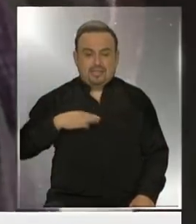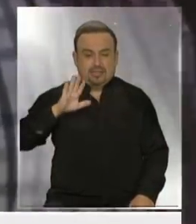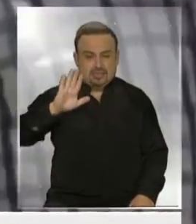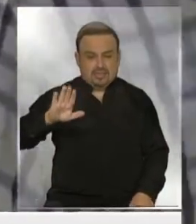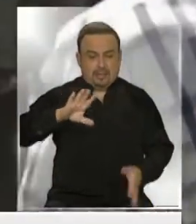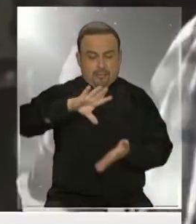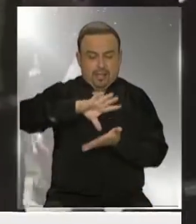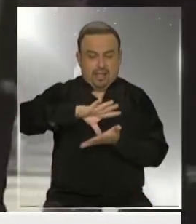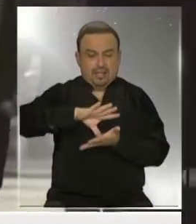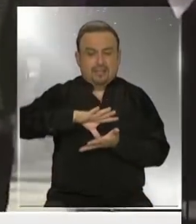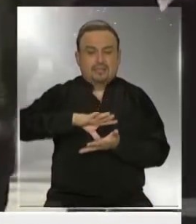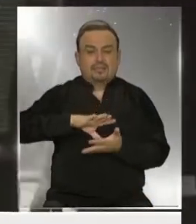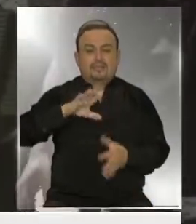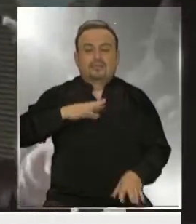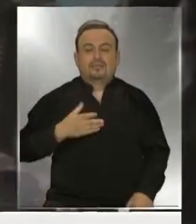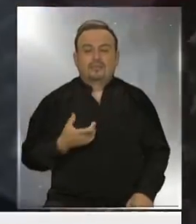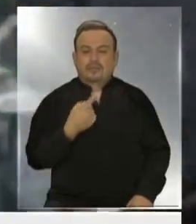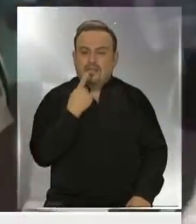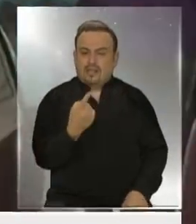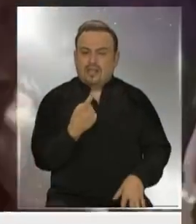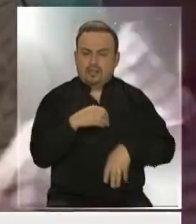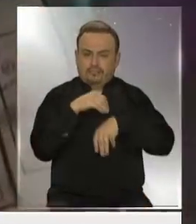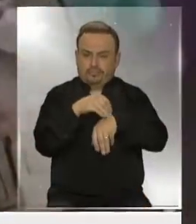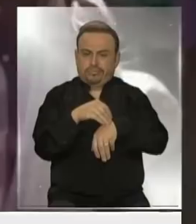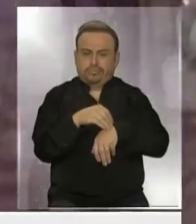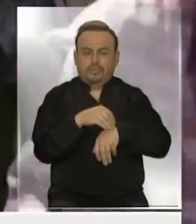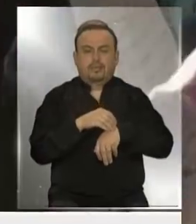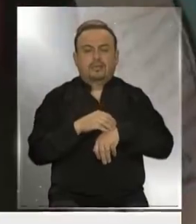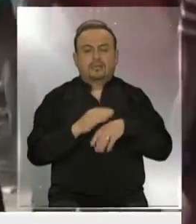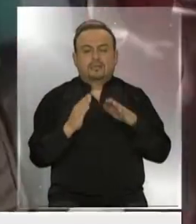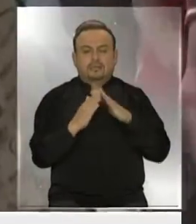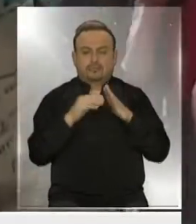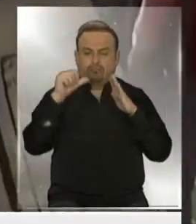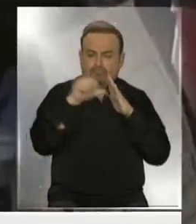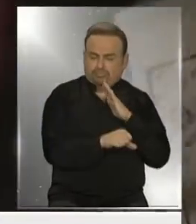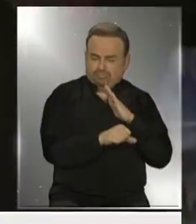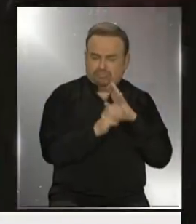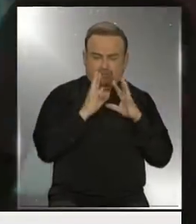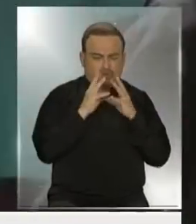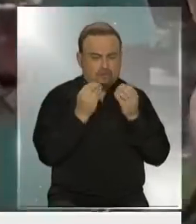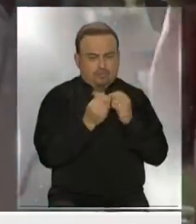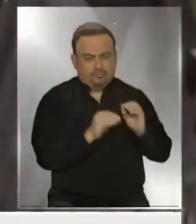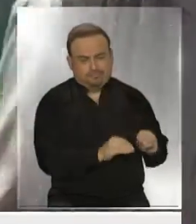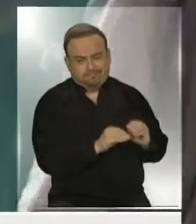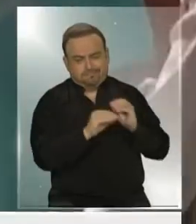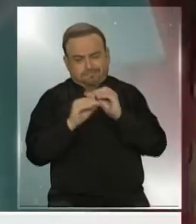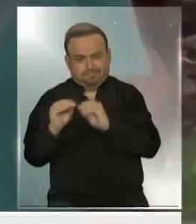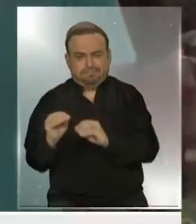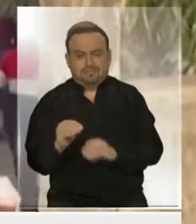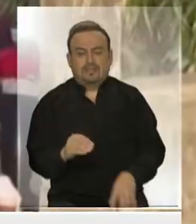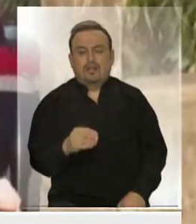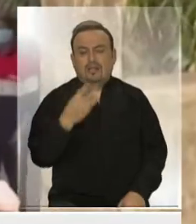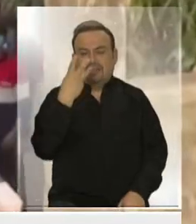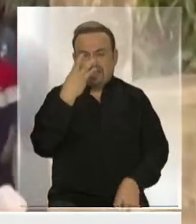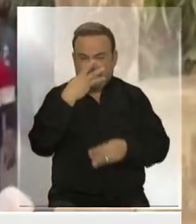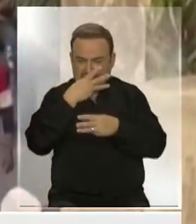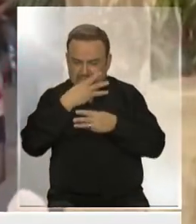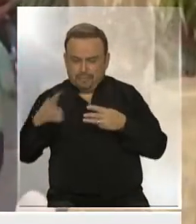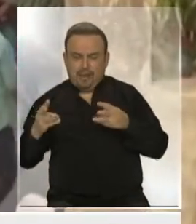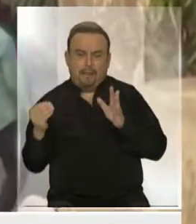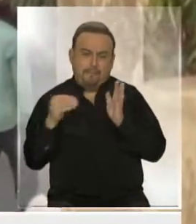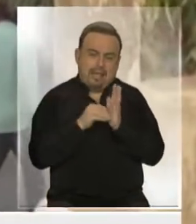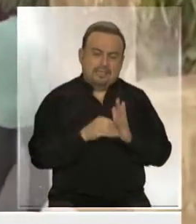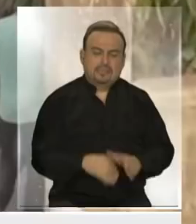país en área de moda ya anunció que van a extender el confinamiento total hasta tres durante tres semanas más